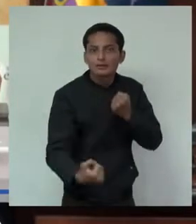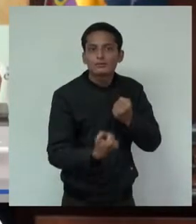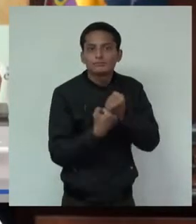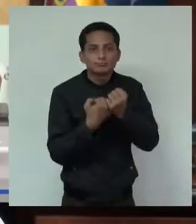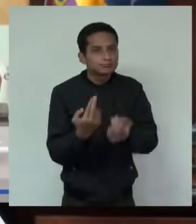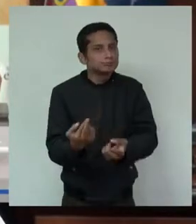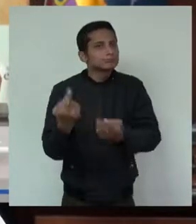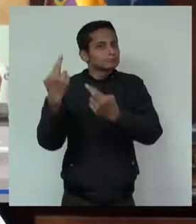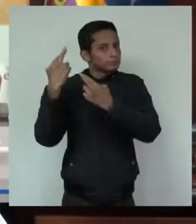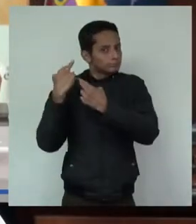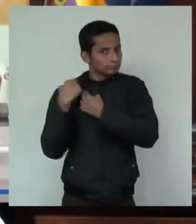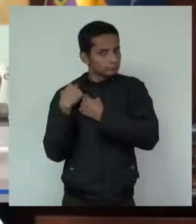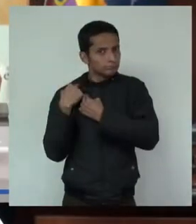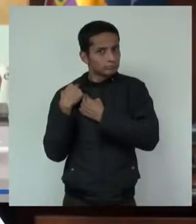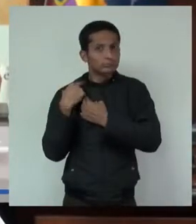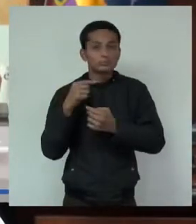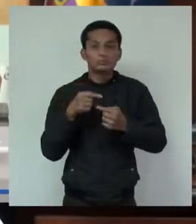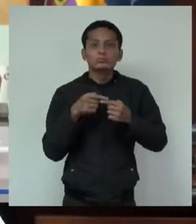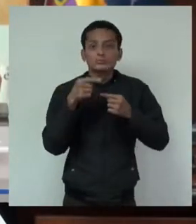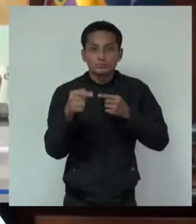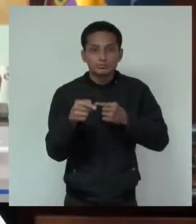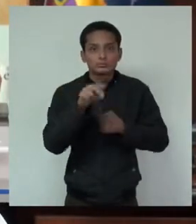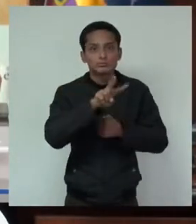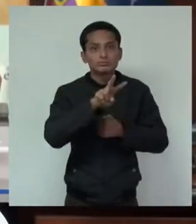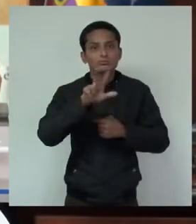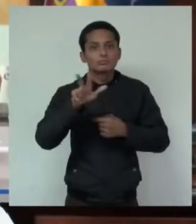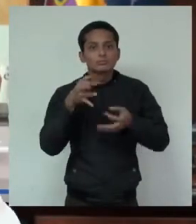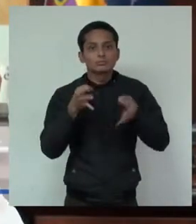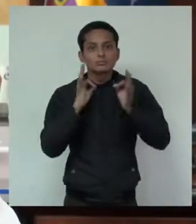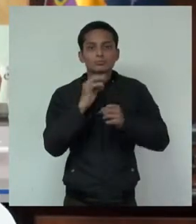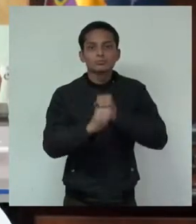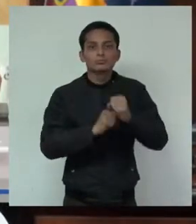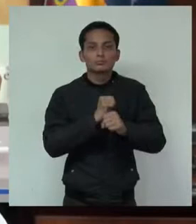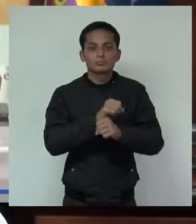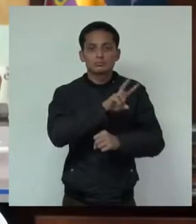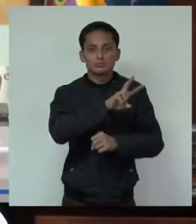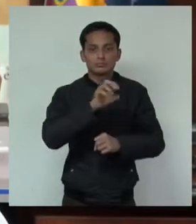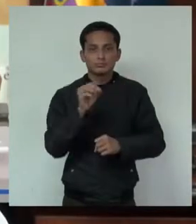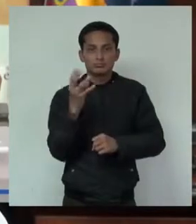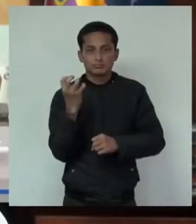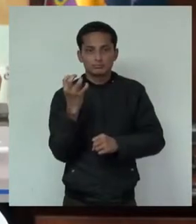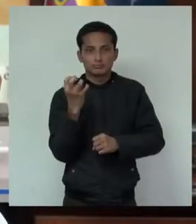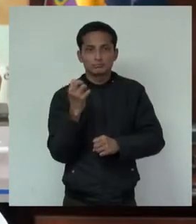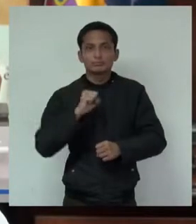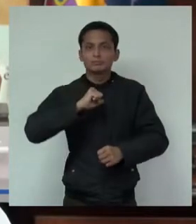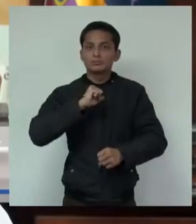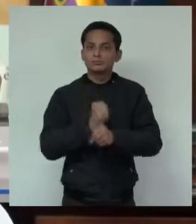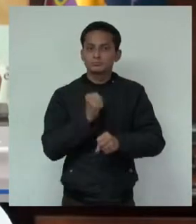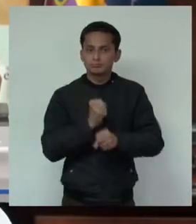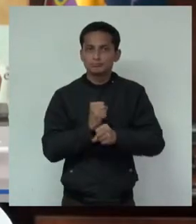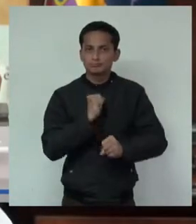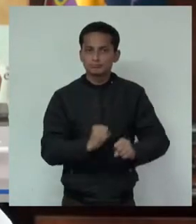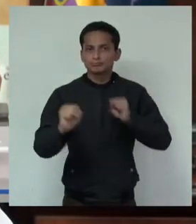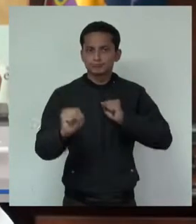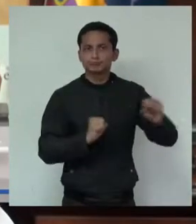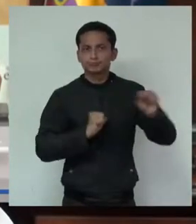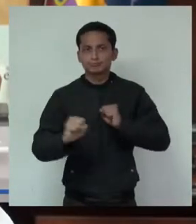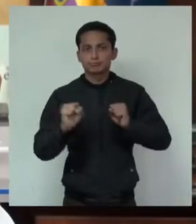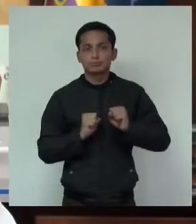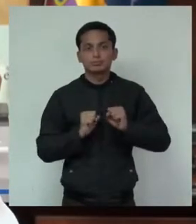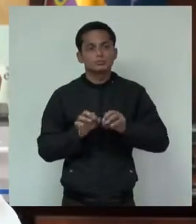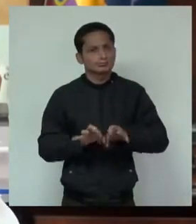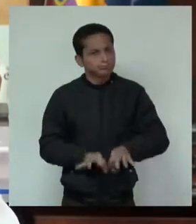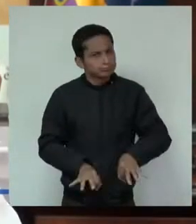un trabajo con responsabilidad social este próximo 23 de febrero del 2014. Es un trabajo